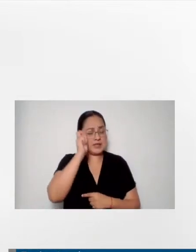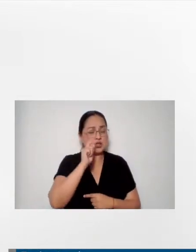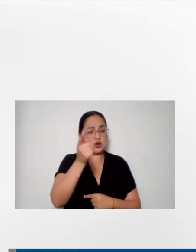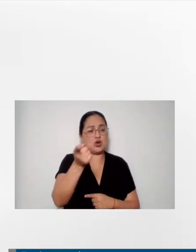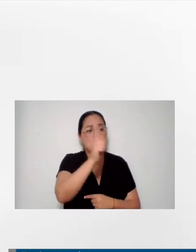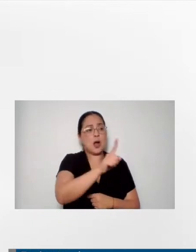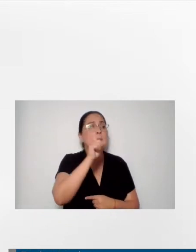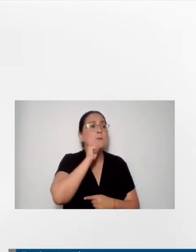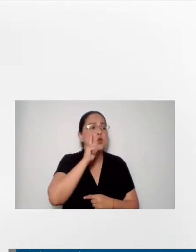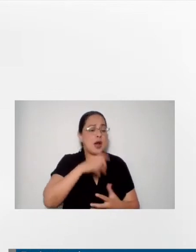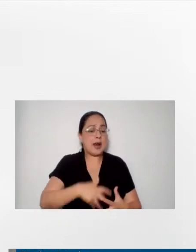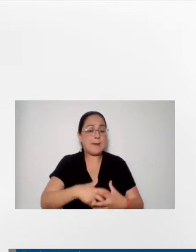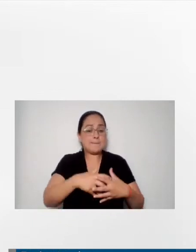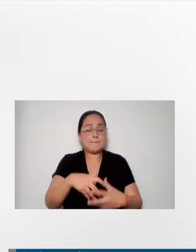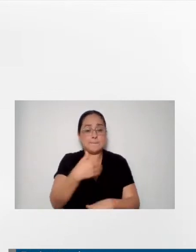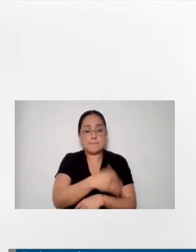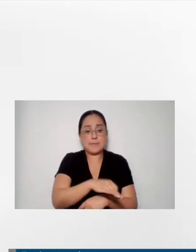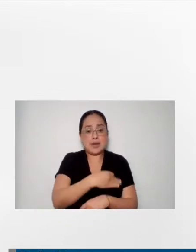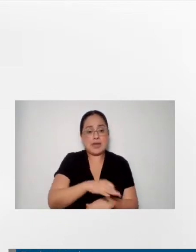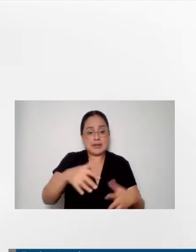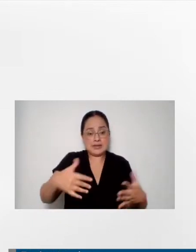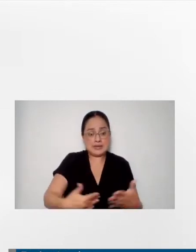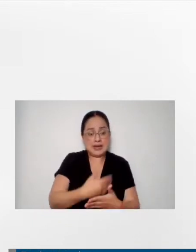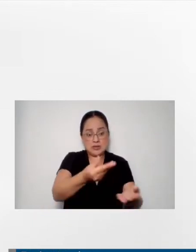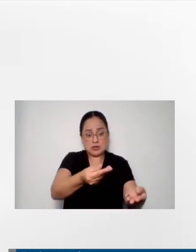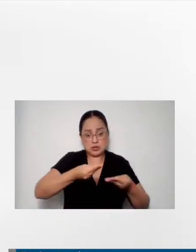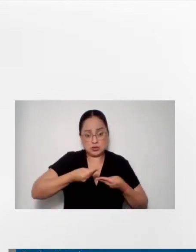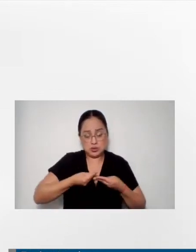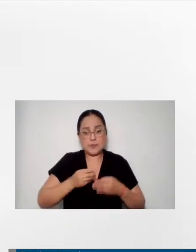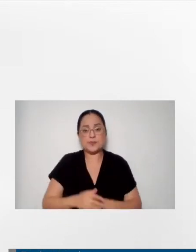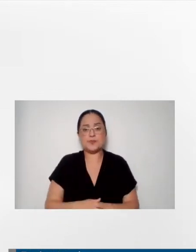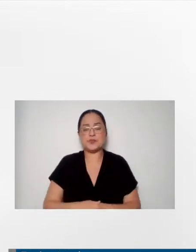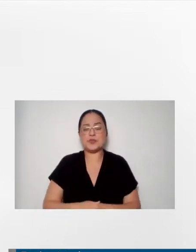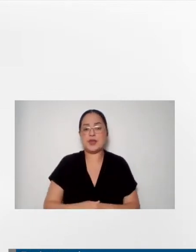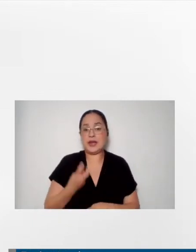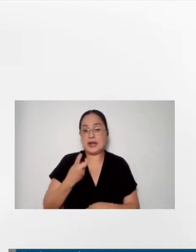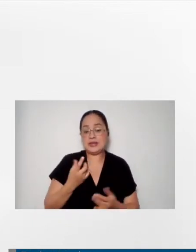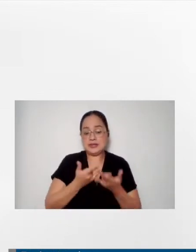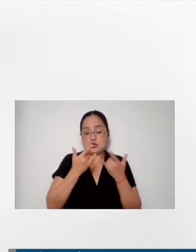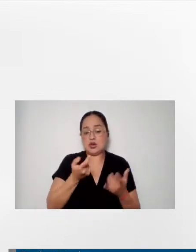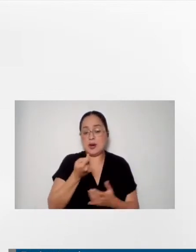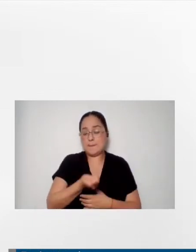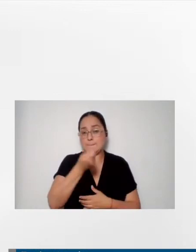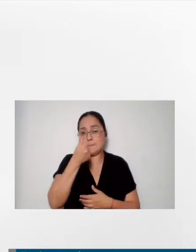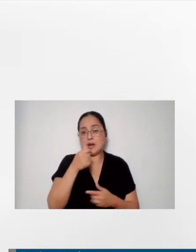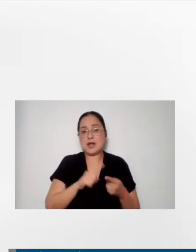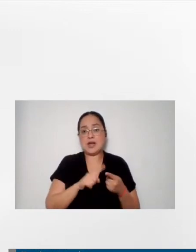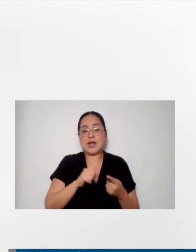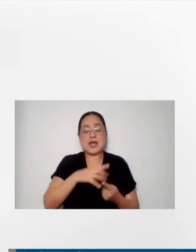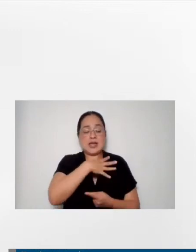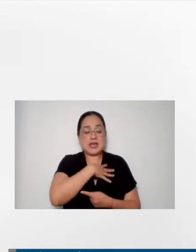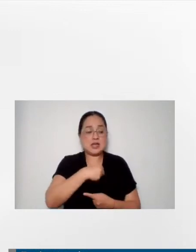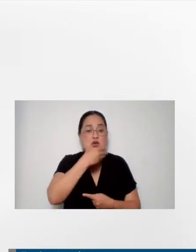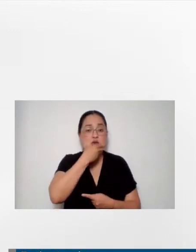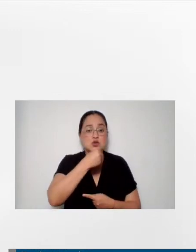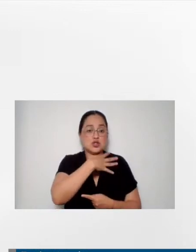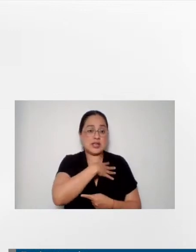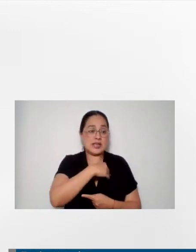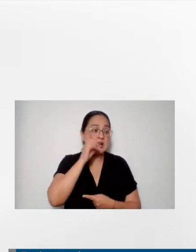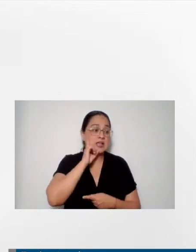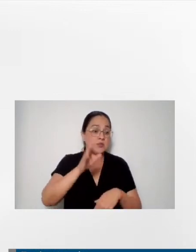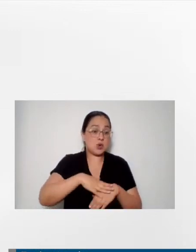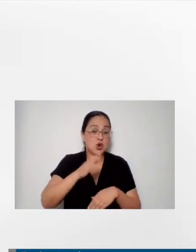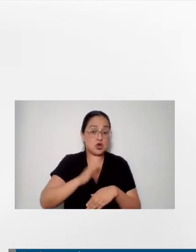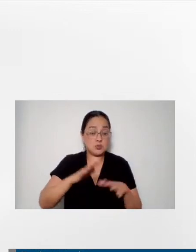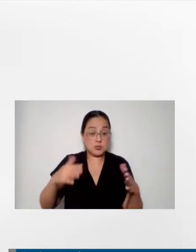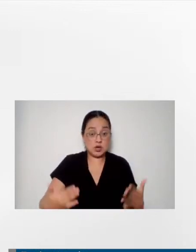Alma, o sea, que es el primer caso del cuaderno, ¿no? Hijos o hijas por nacer, ¿no? Y que a mí fue